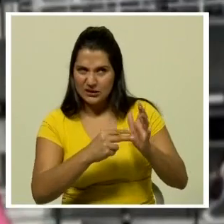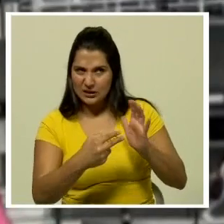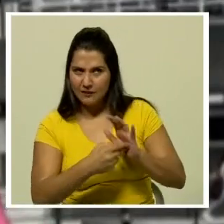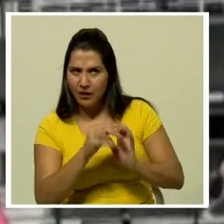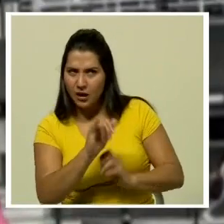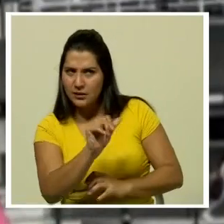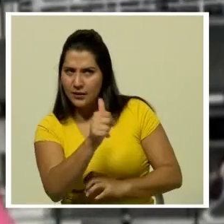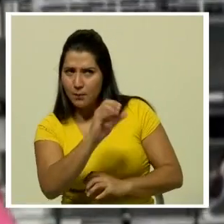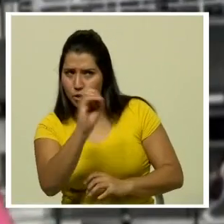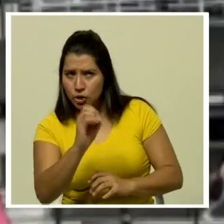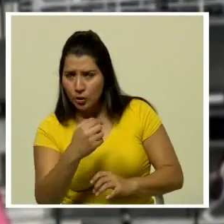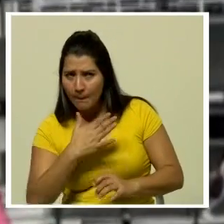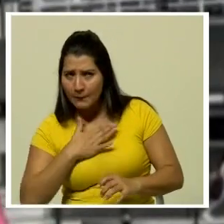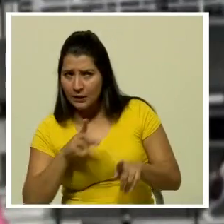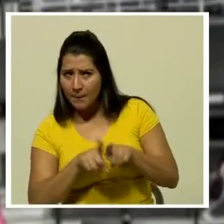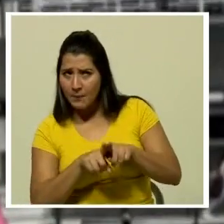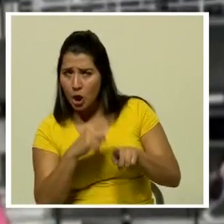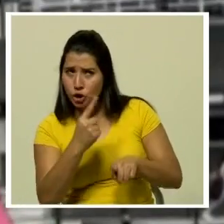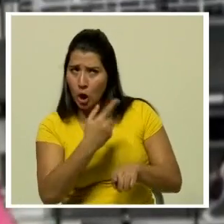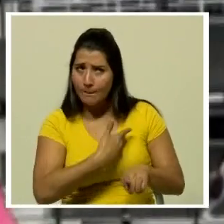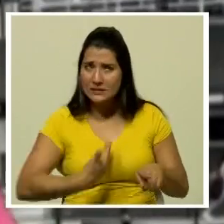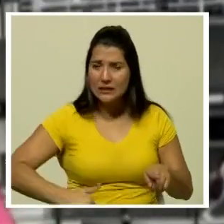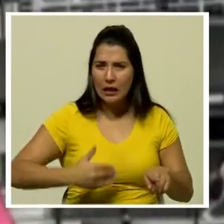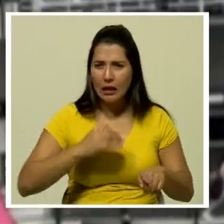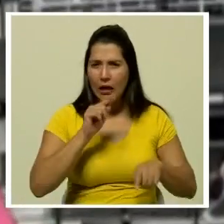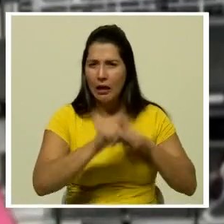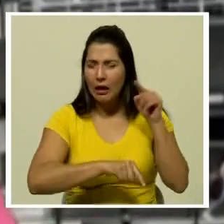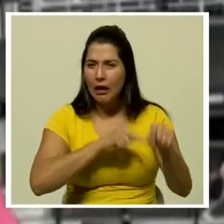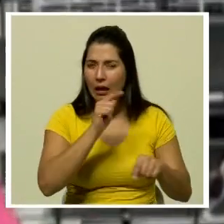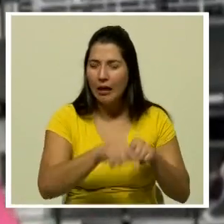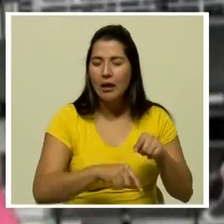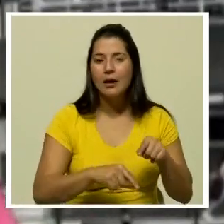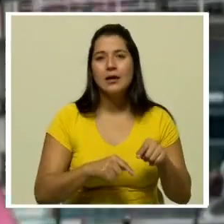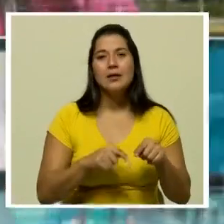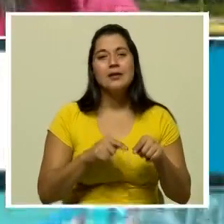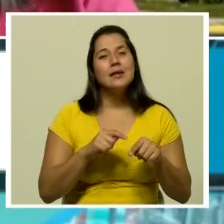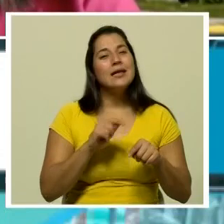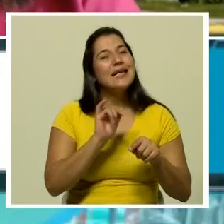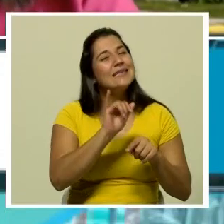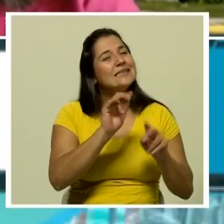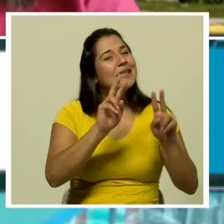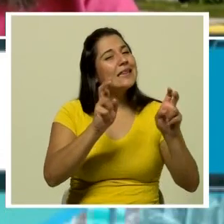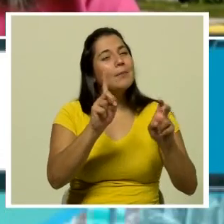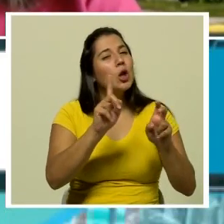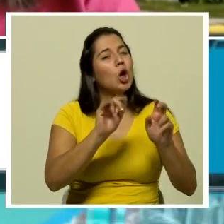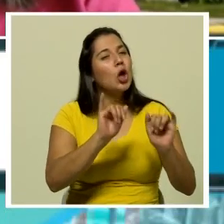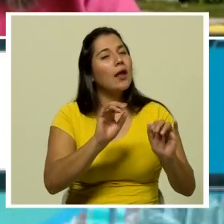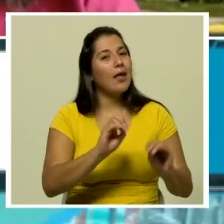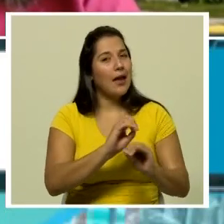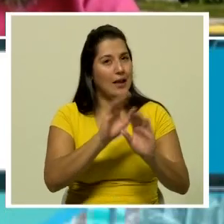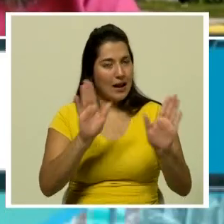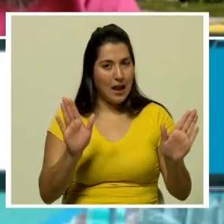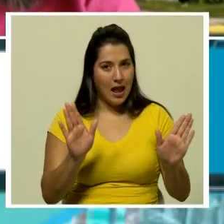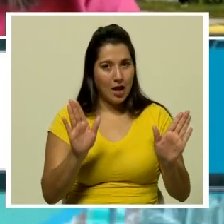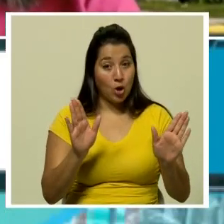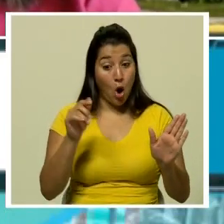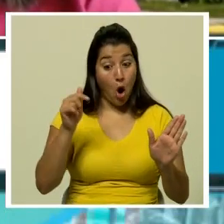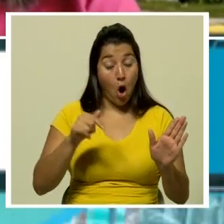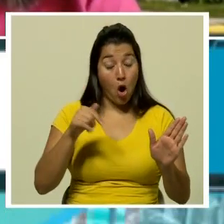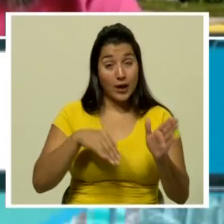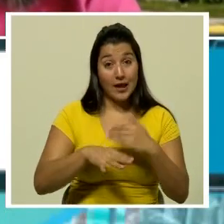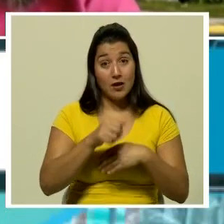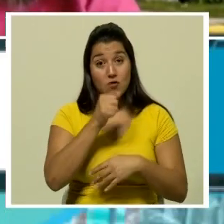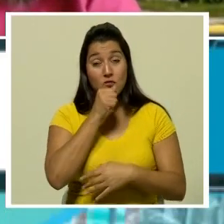10%? Y bueno, el tema de las pensiones, el tema de que no queda muy claro, bueno, para nada claro en el informe presidencial a